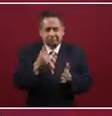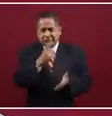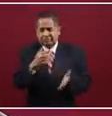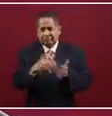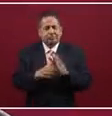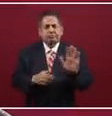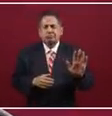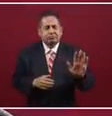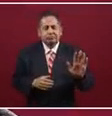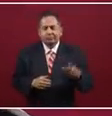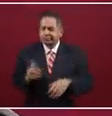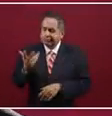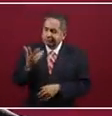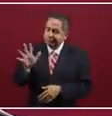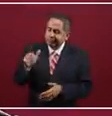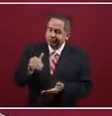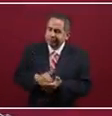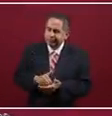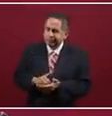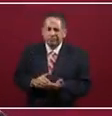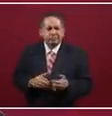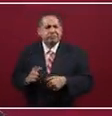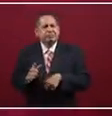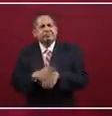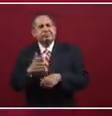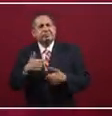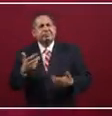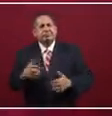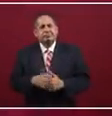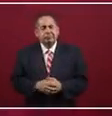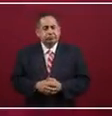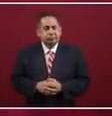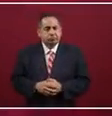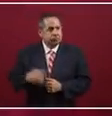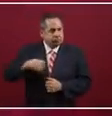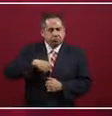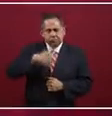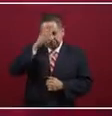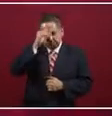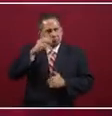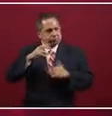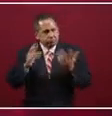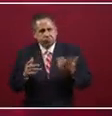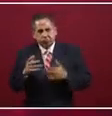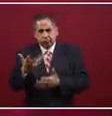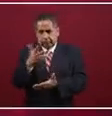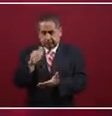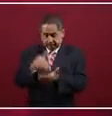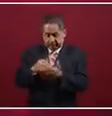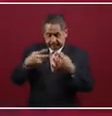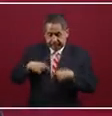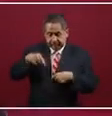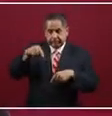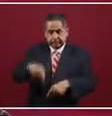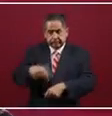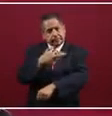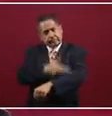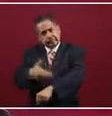10,000. ¿Y por qué estamos haciendo eso? Porque estamos comprometidos con que esa persona termine su proceso de